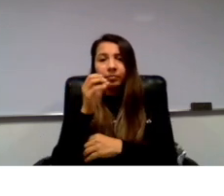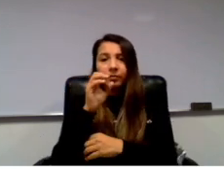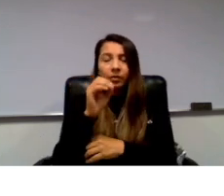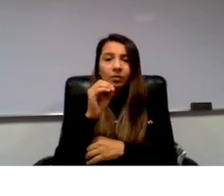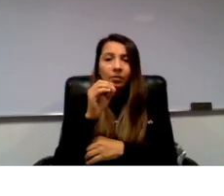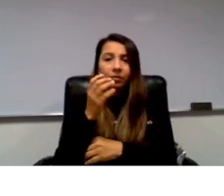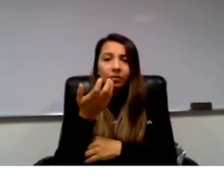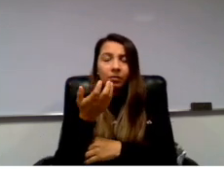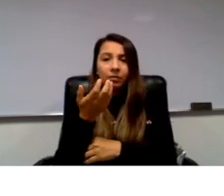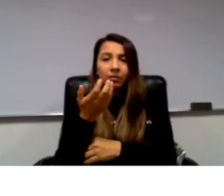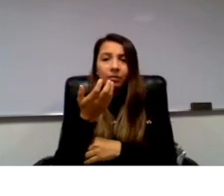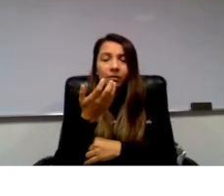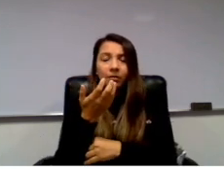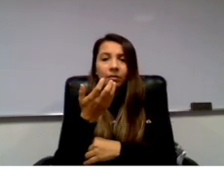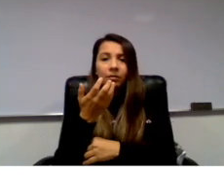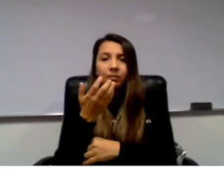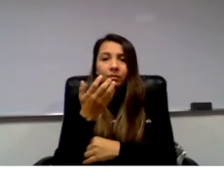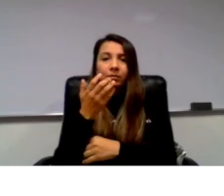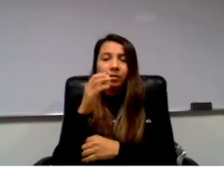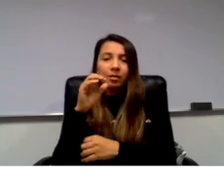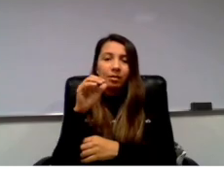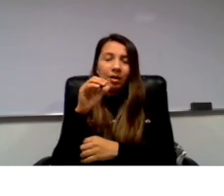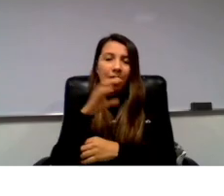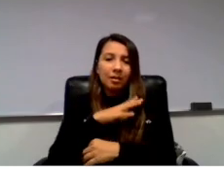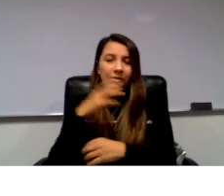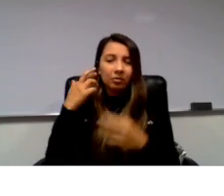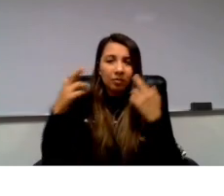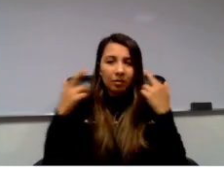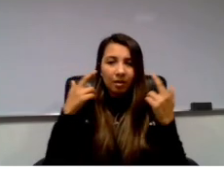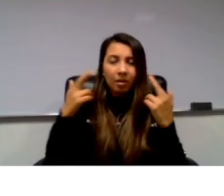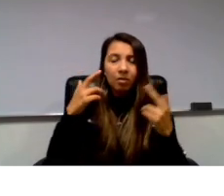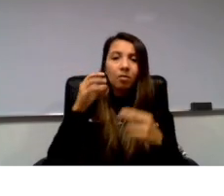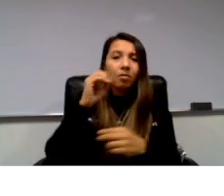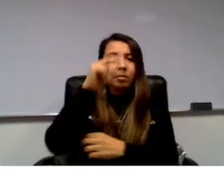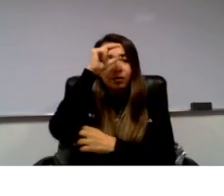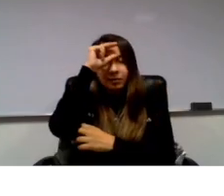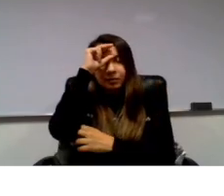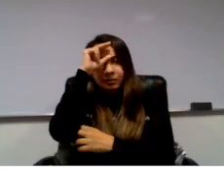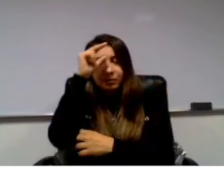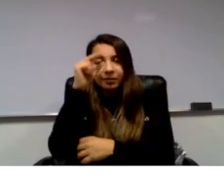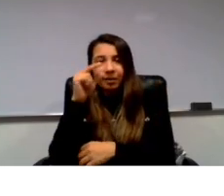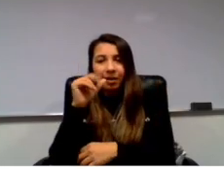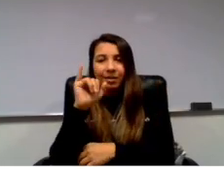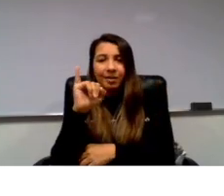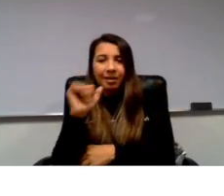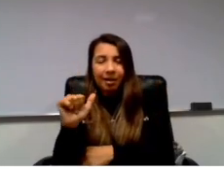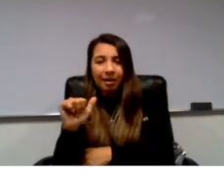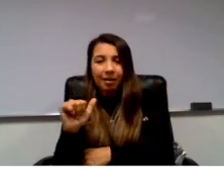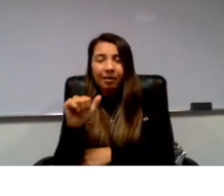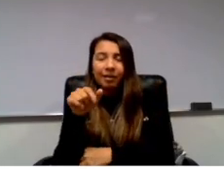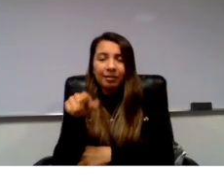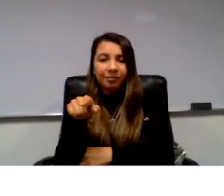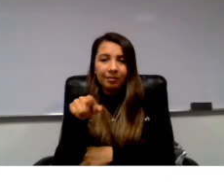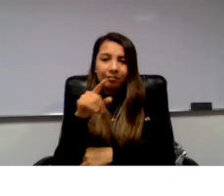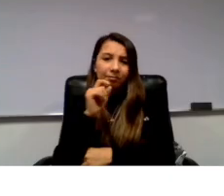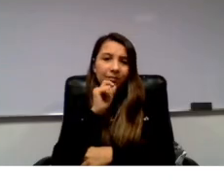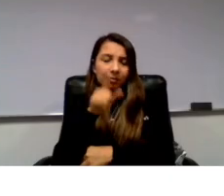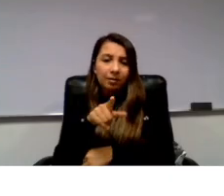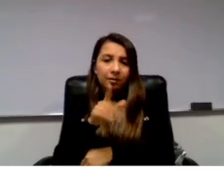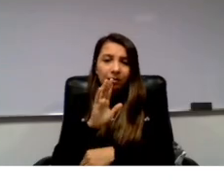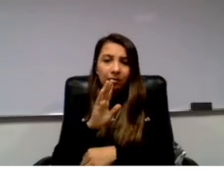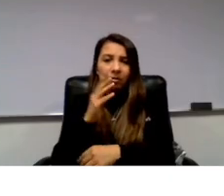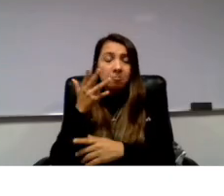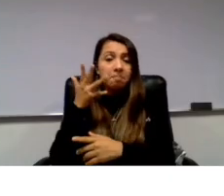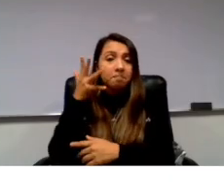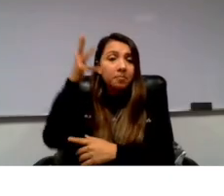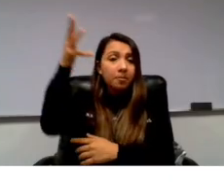las ómicas, las herramientas ómicas, a lo mejor hasta la inteligencia artificial tiene que jugar aquí un poquito el papel.